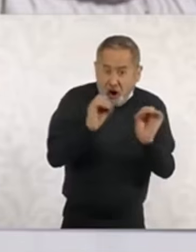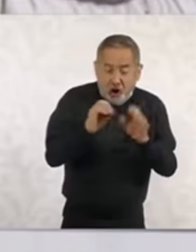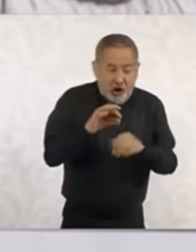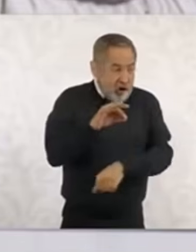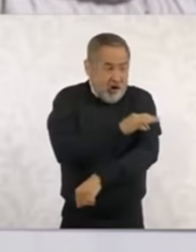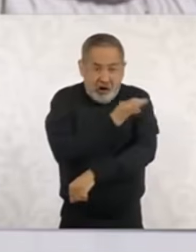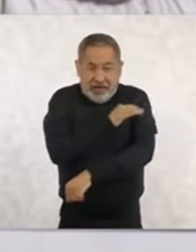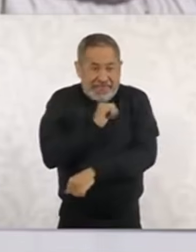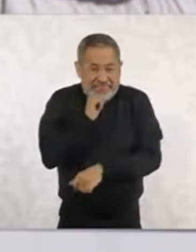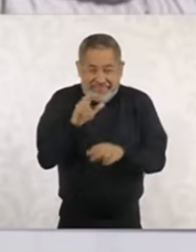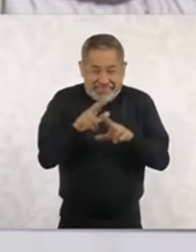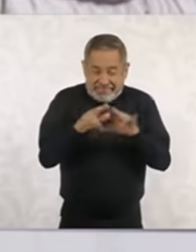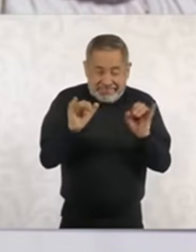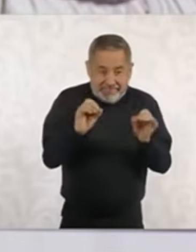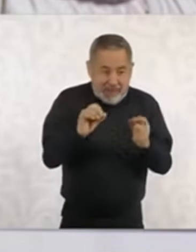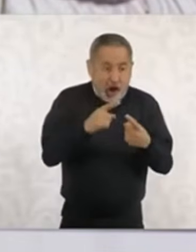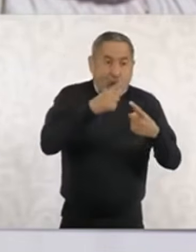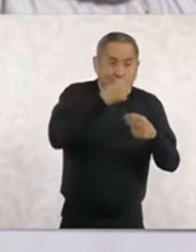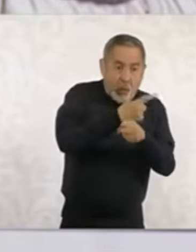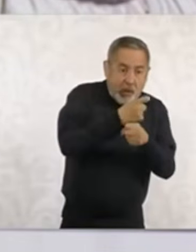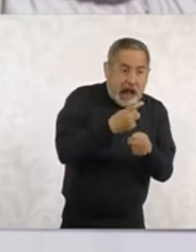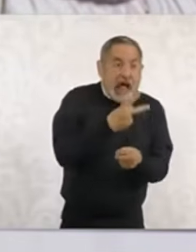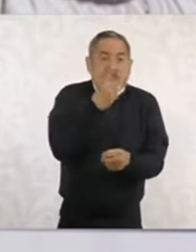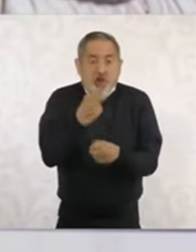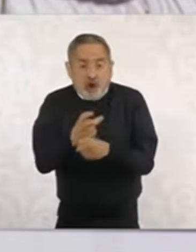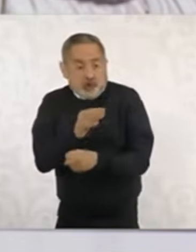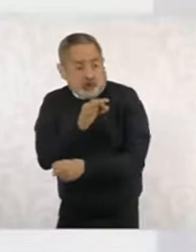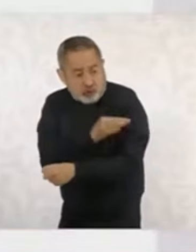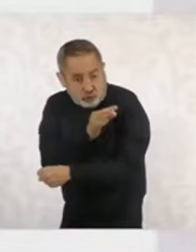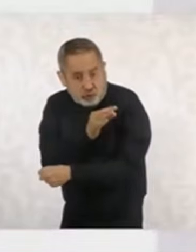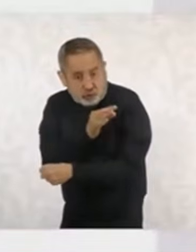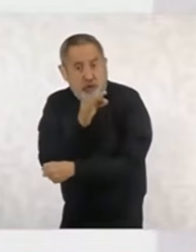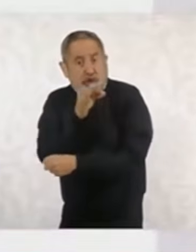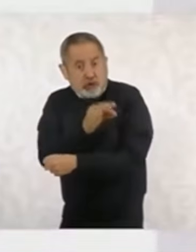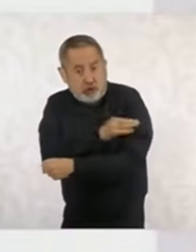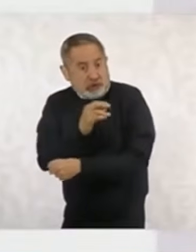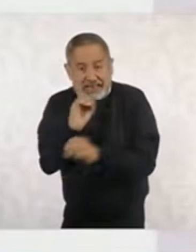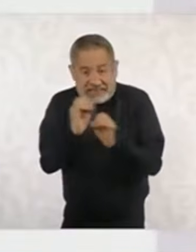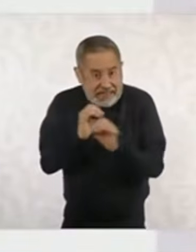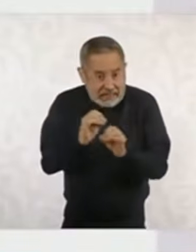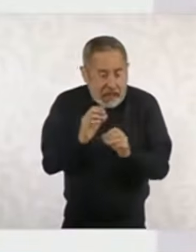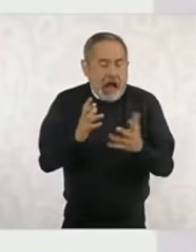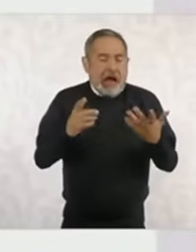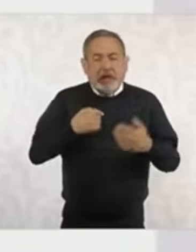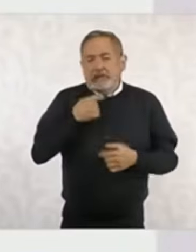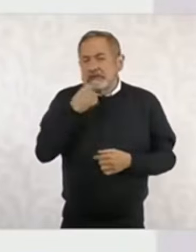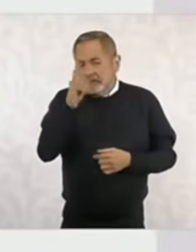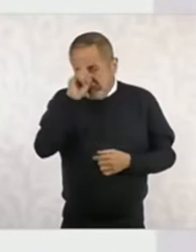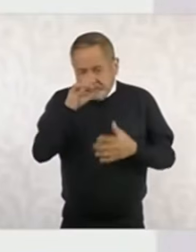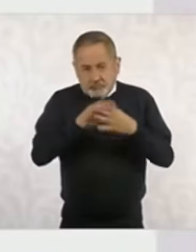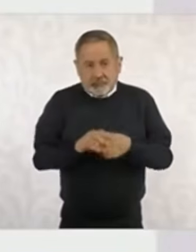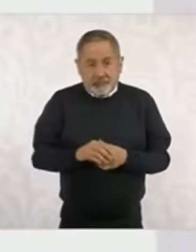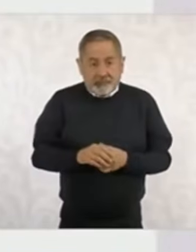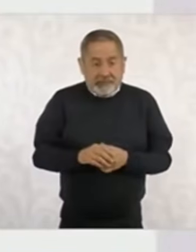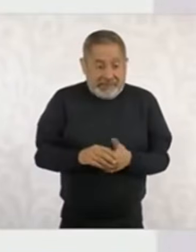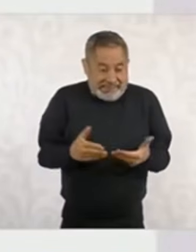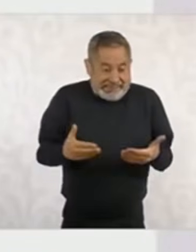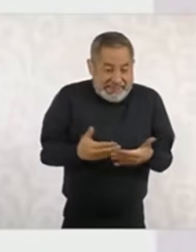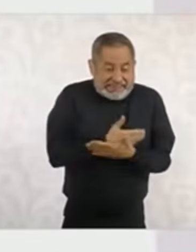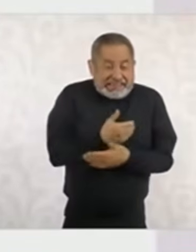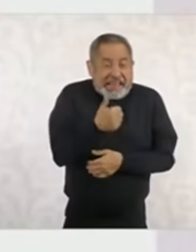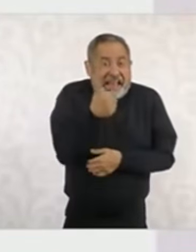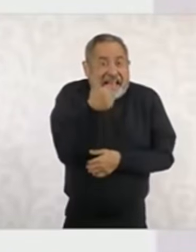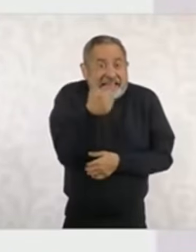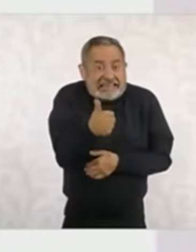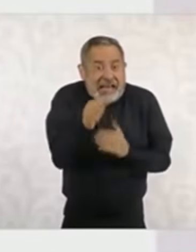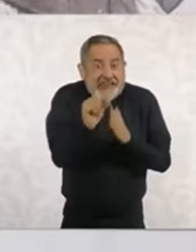tienen sus 2 esquemas de vacunación, la orientación es la siguiente. Desde los 6 meses ahora es lo que dicen